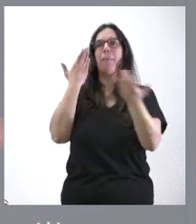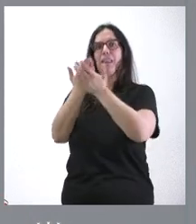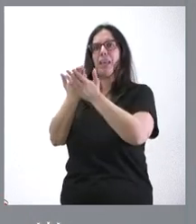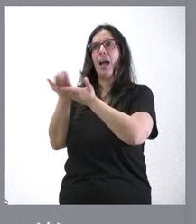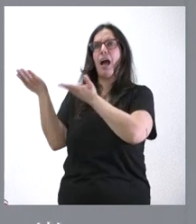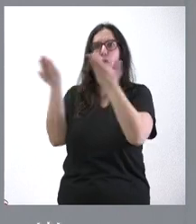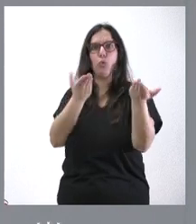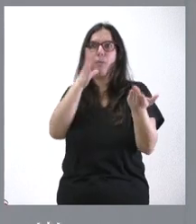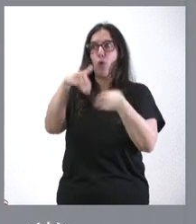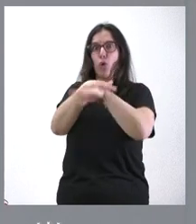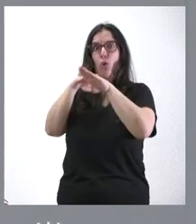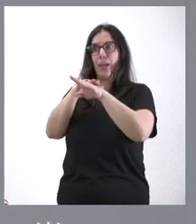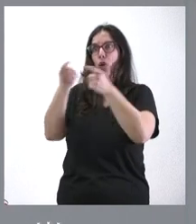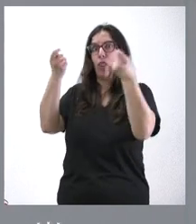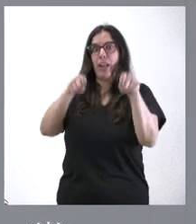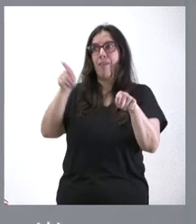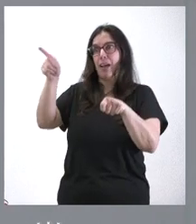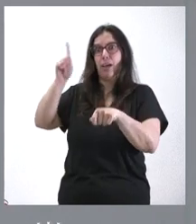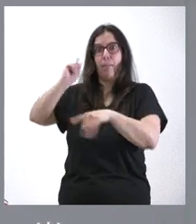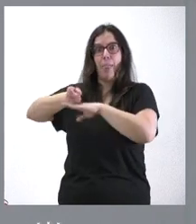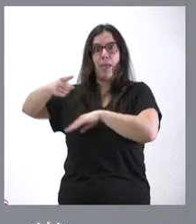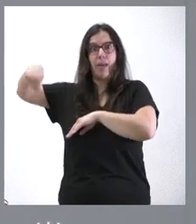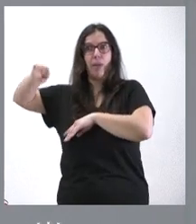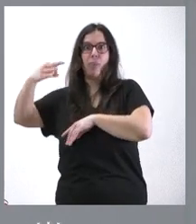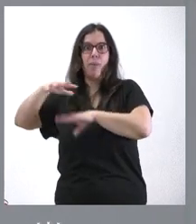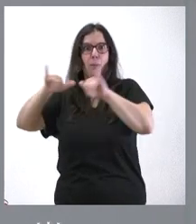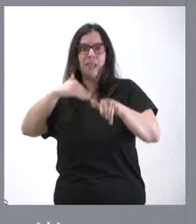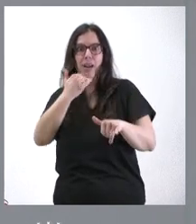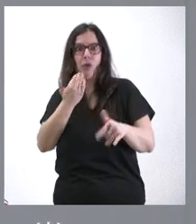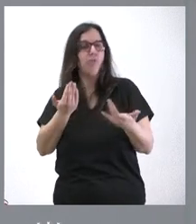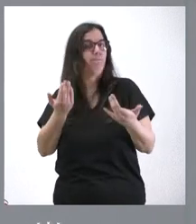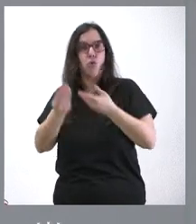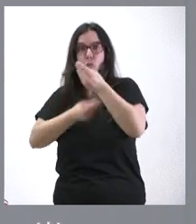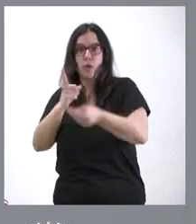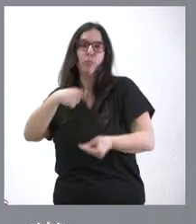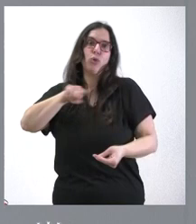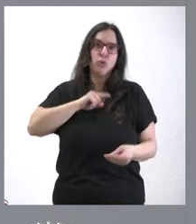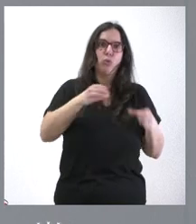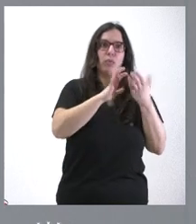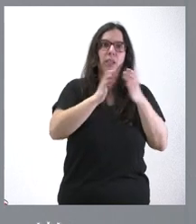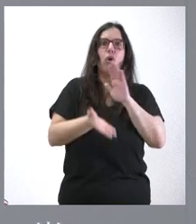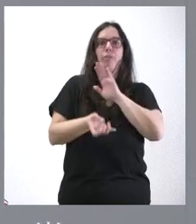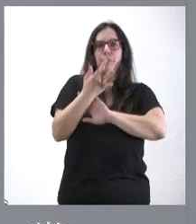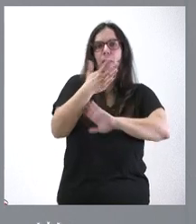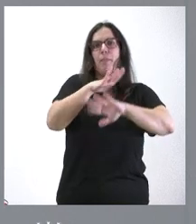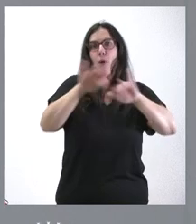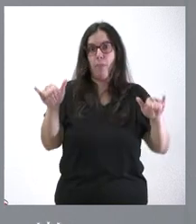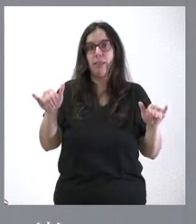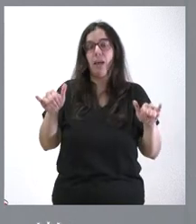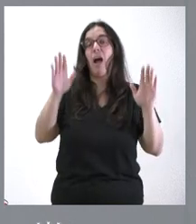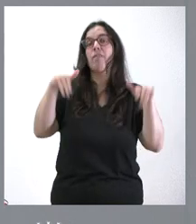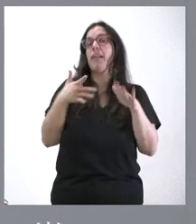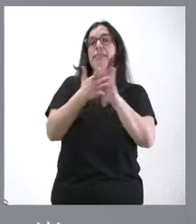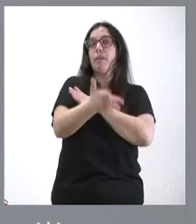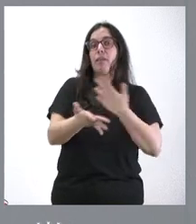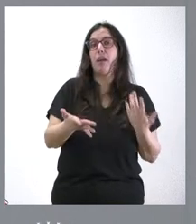era el gobierno quien planteaba ese cierre y como esto no se ha producido pues lo hemos puesto en marcha desde la junta de Castilla de León Qué significa esto que al final